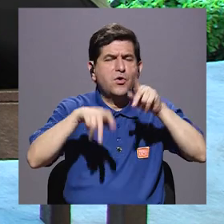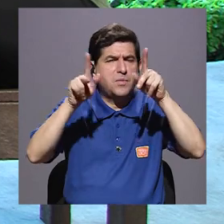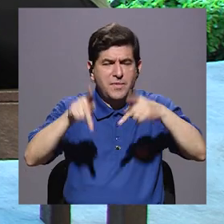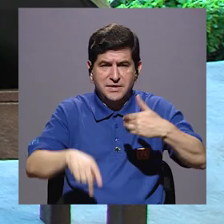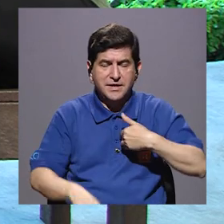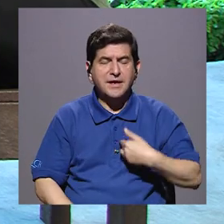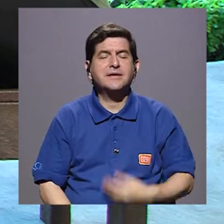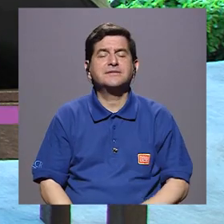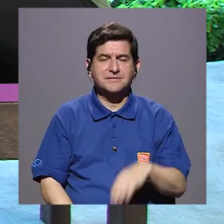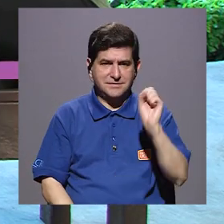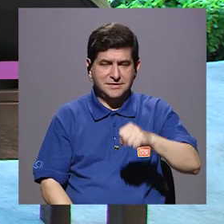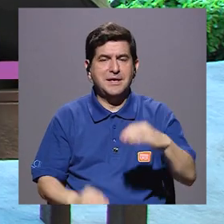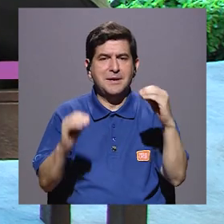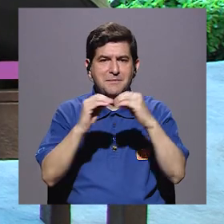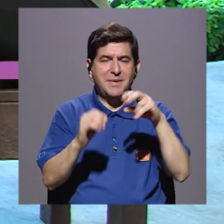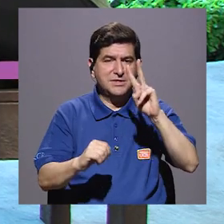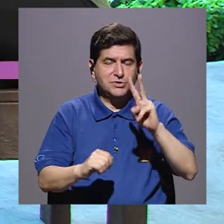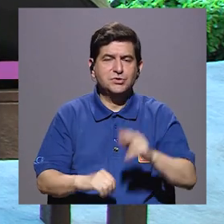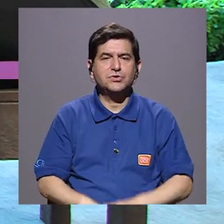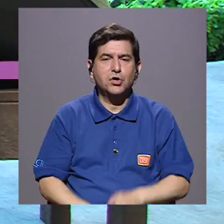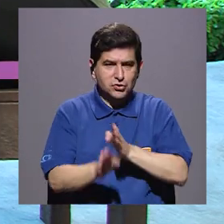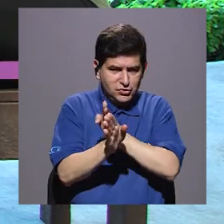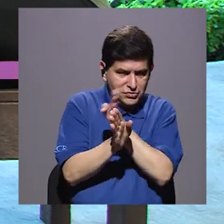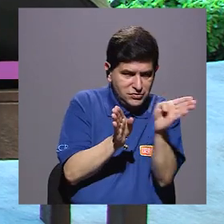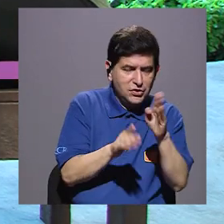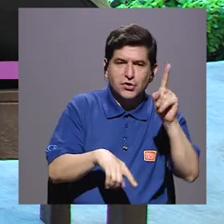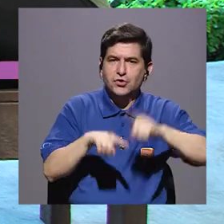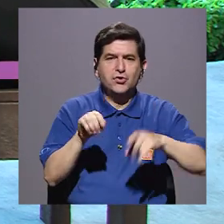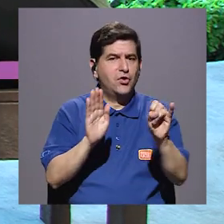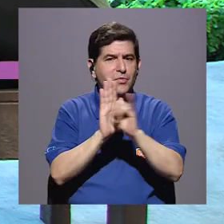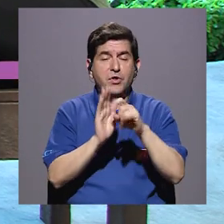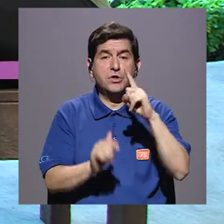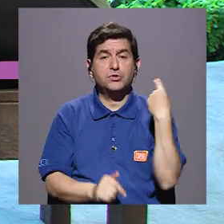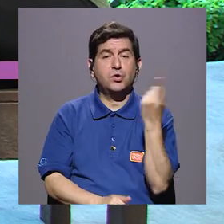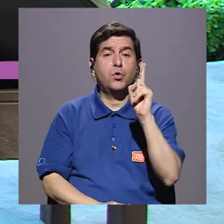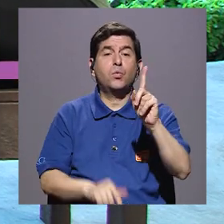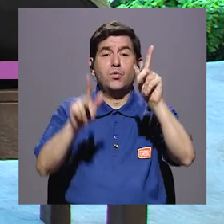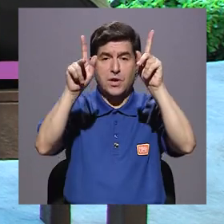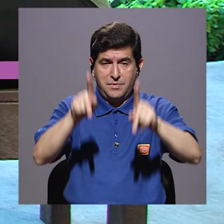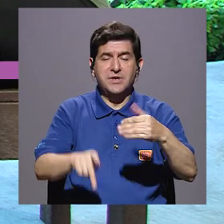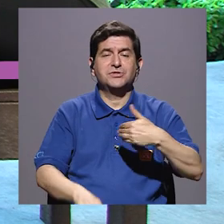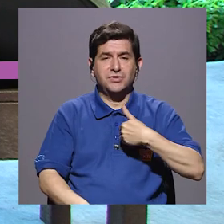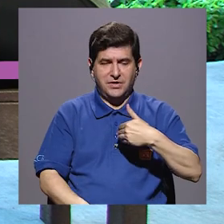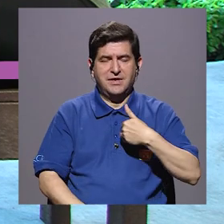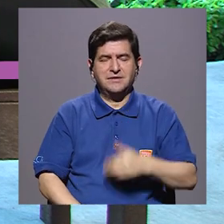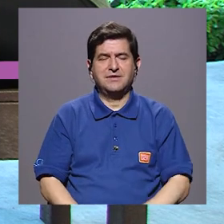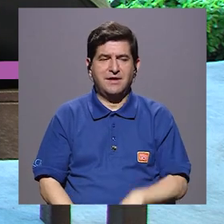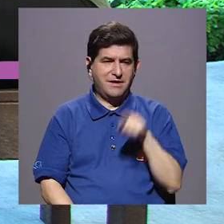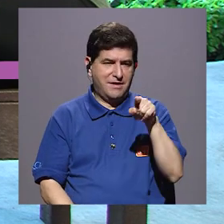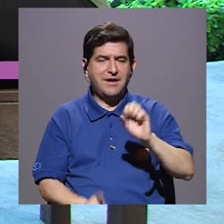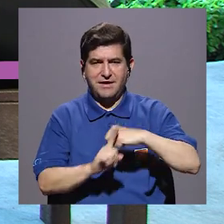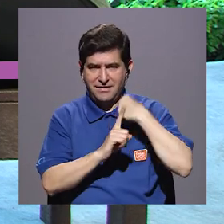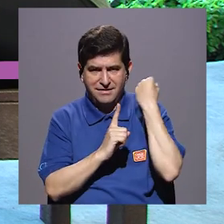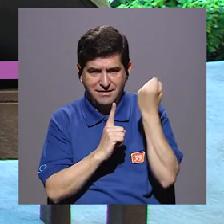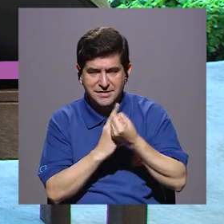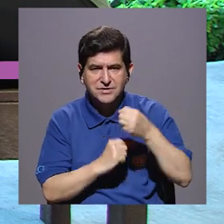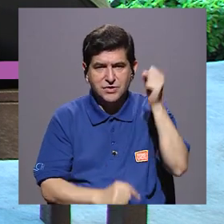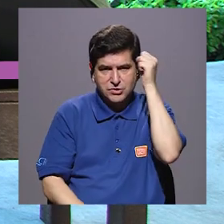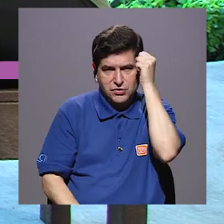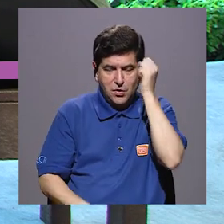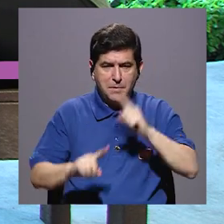persona. Como el promedio, tenía más de 2 desviaciones, ahí no se pudo identificar, solo una persona se pudo identificar con sarcopenia. Sin embargo,